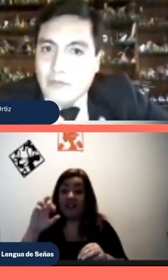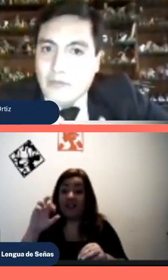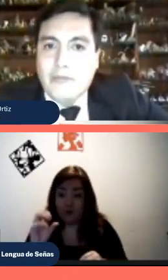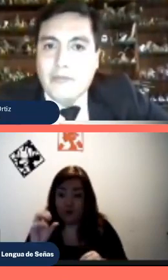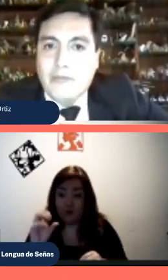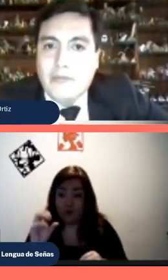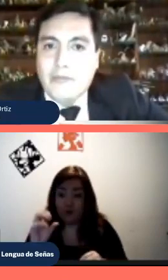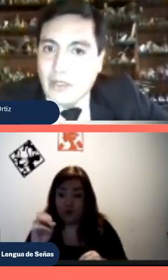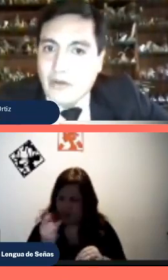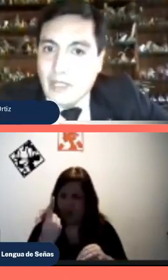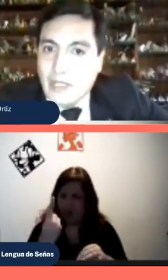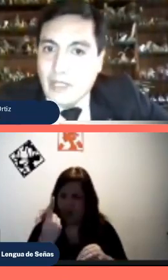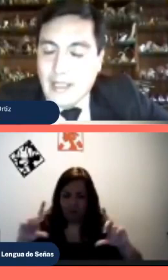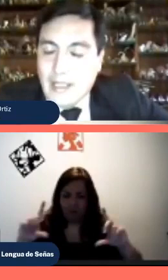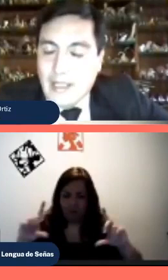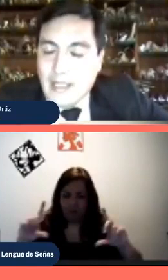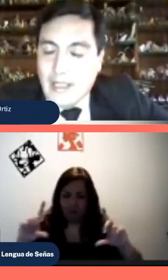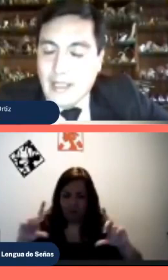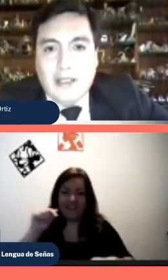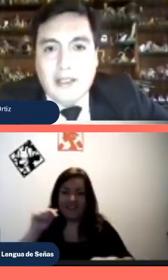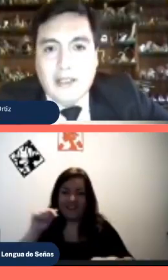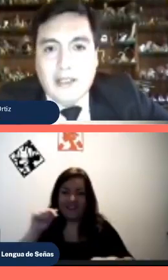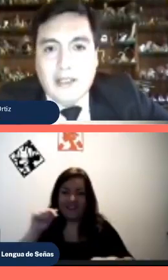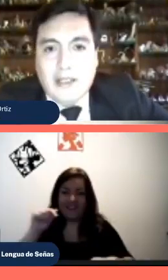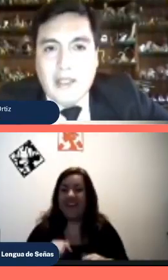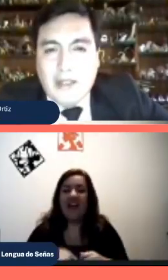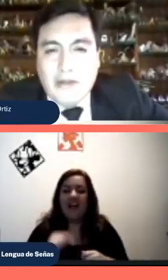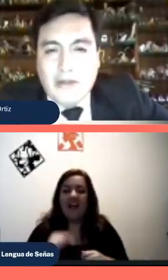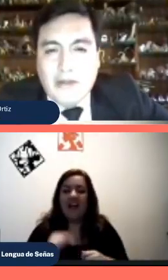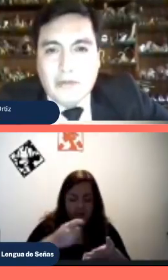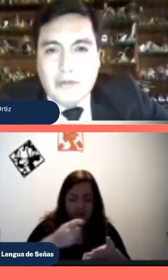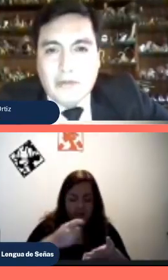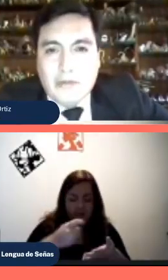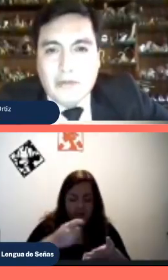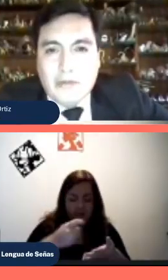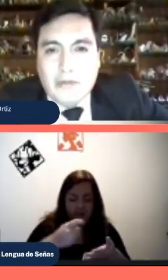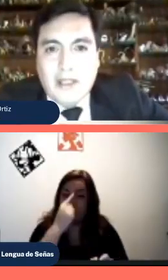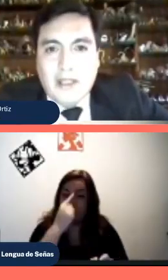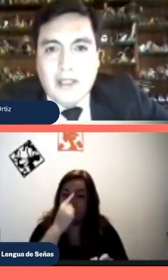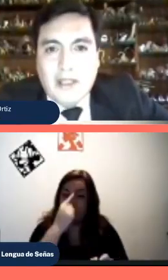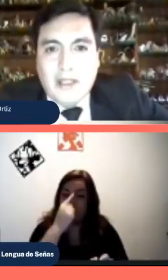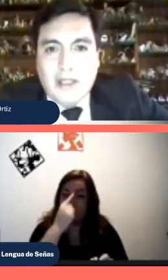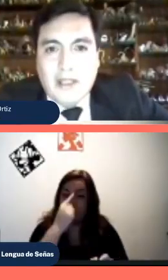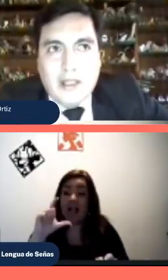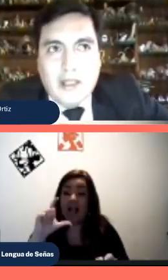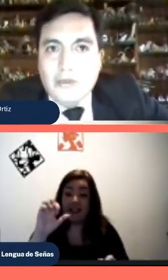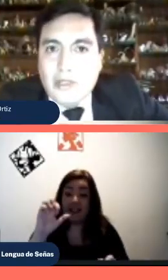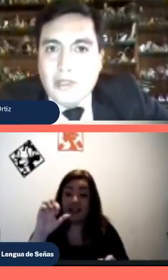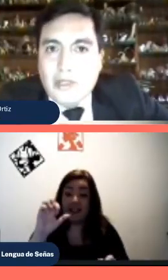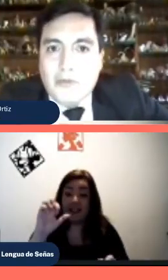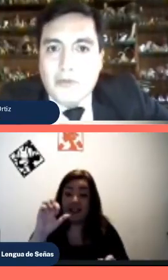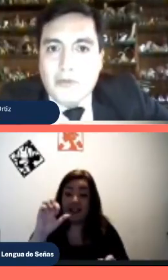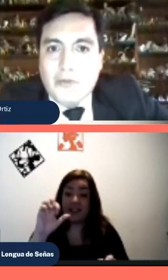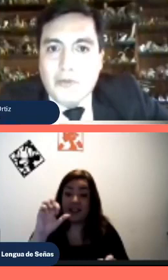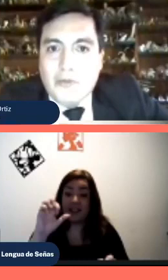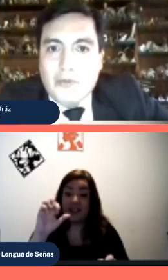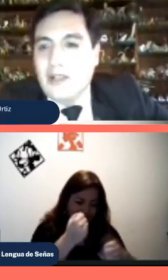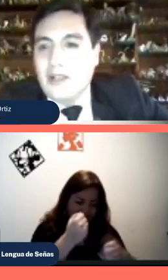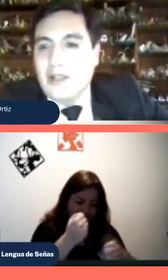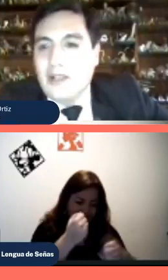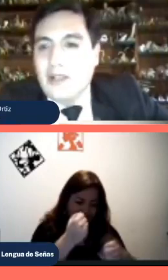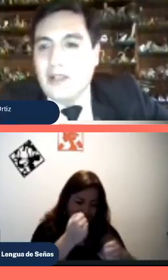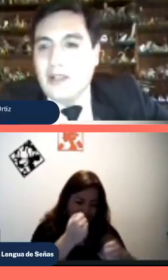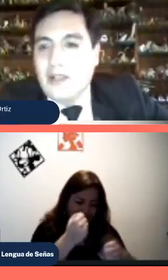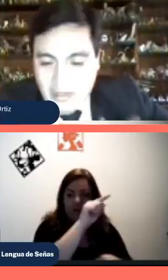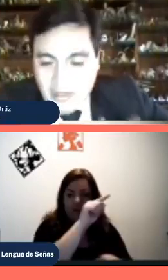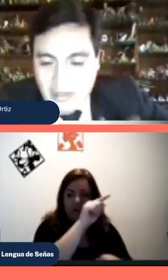Museo Paleontológico de Calderas, que ya le nombré, y creo que actualmente es parte del Consejo de Monumentos Nacionales. Tengo la